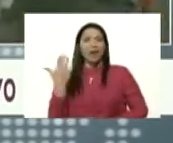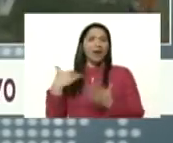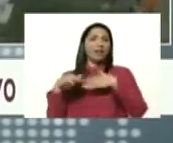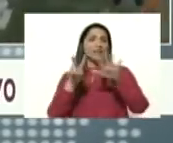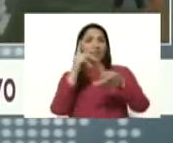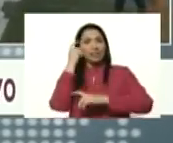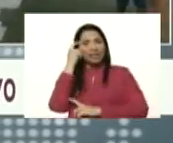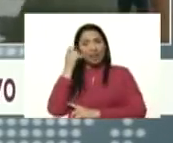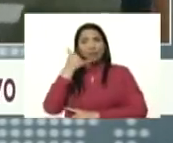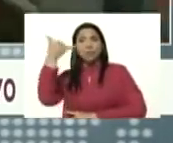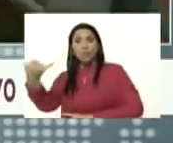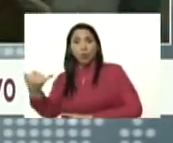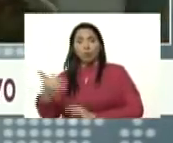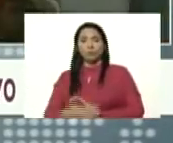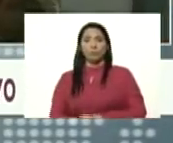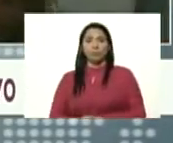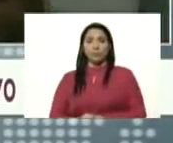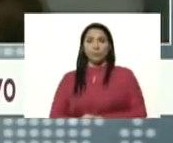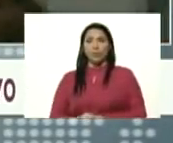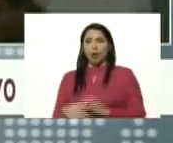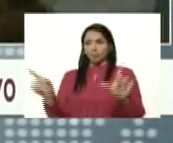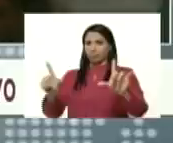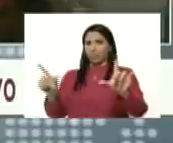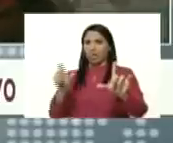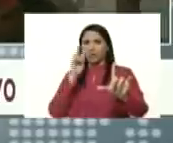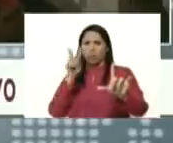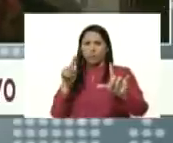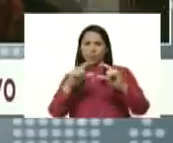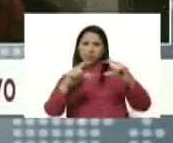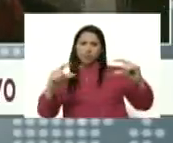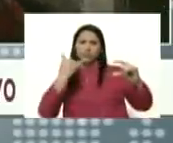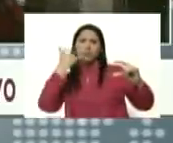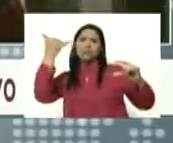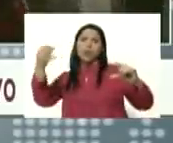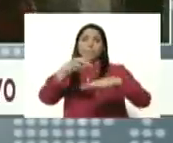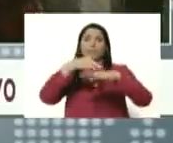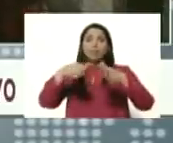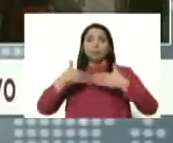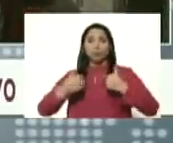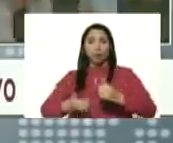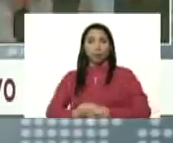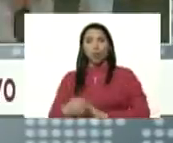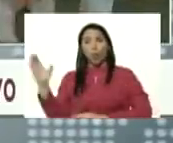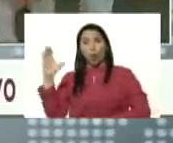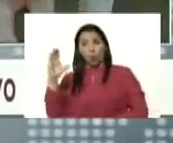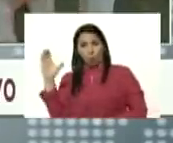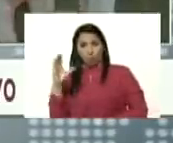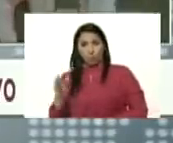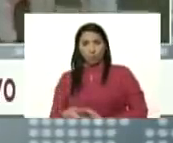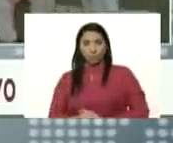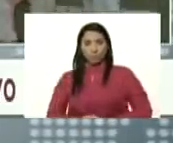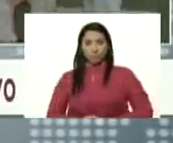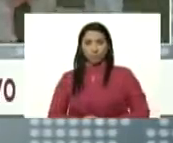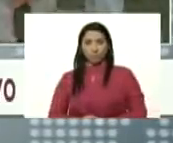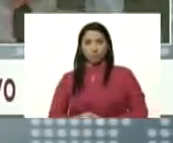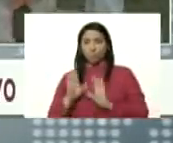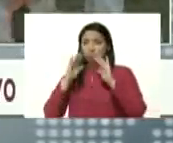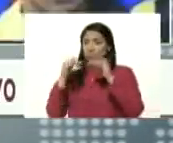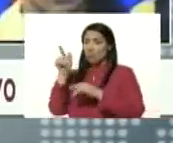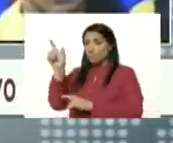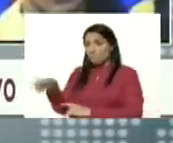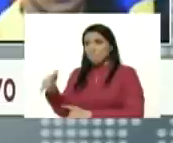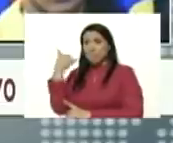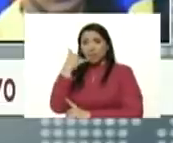llamó por teléfono, un teléfono que daba en la televisión del Ministerio de Salud de Colombia. La atendió una